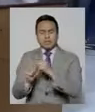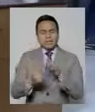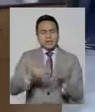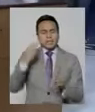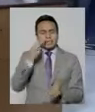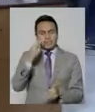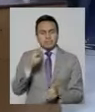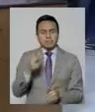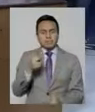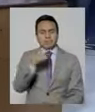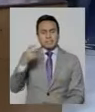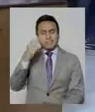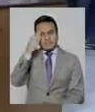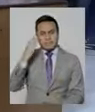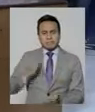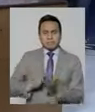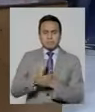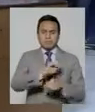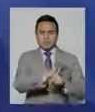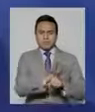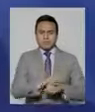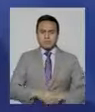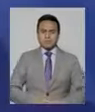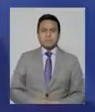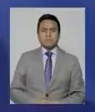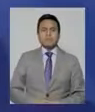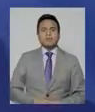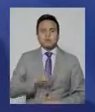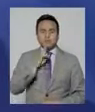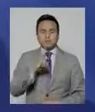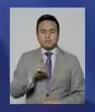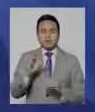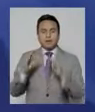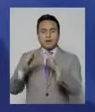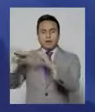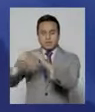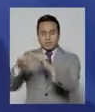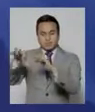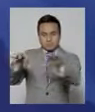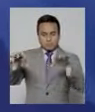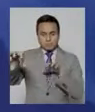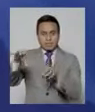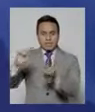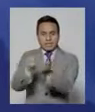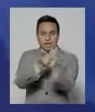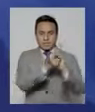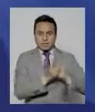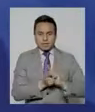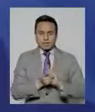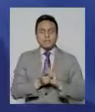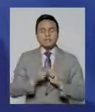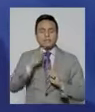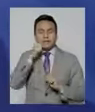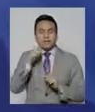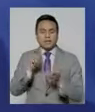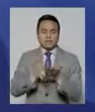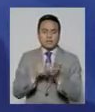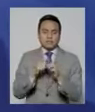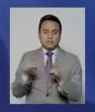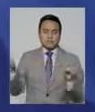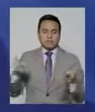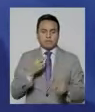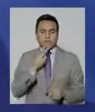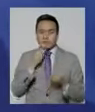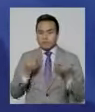durante los primeros 100 días de la pandemia. Las cuarentenas dinámicas se basaron en una realidad diferente a la que